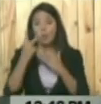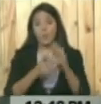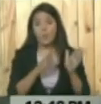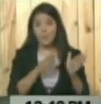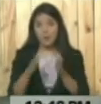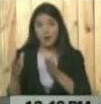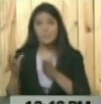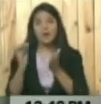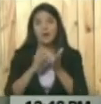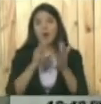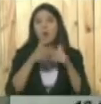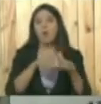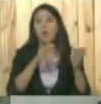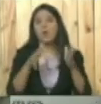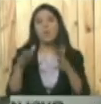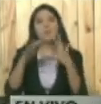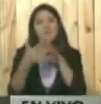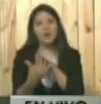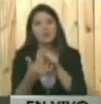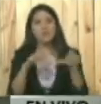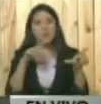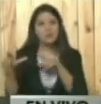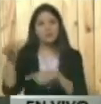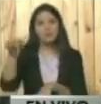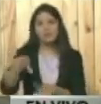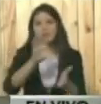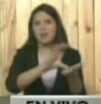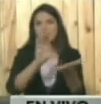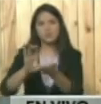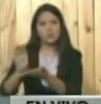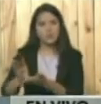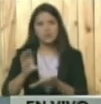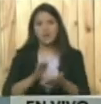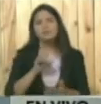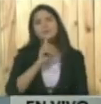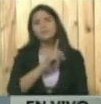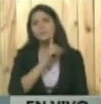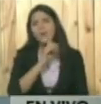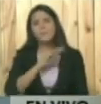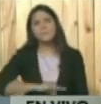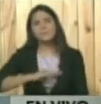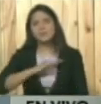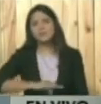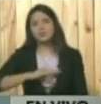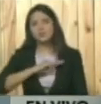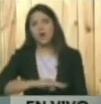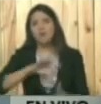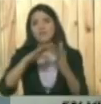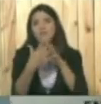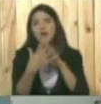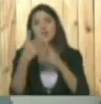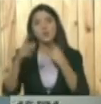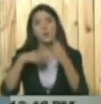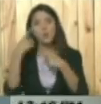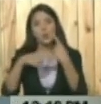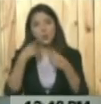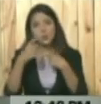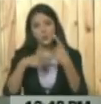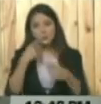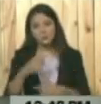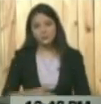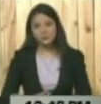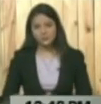para reurbanizar barrios existentes en la ciudad. Se llama Gran Misión Barrio Nuevo, Barrio